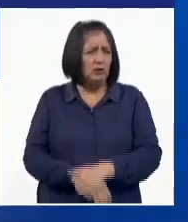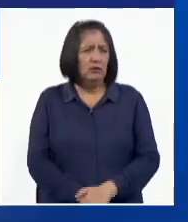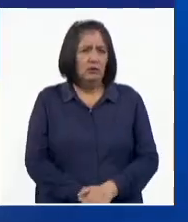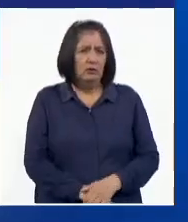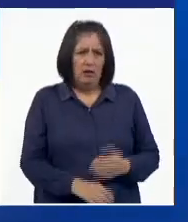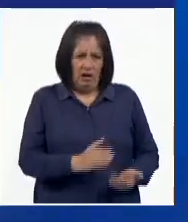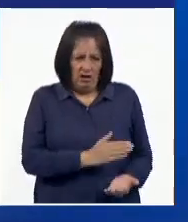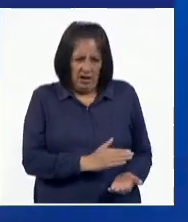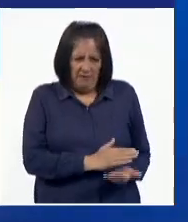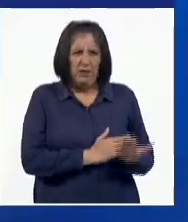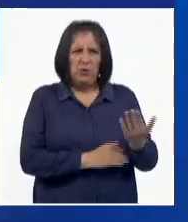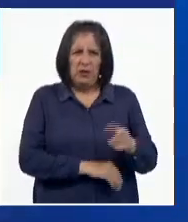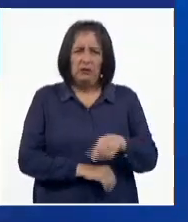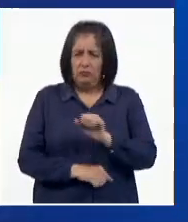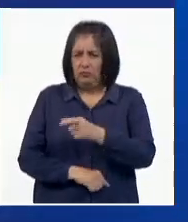10 horas. ¿Ah? Sí, la madrugada, entonces.